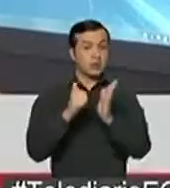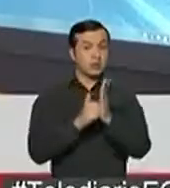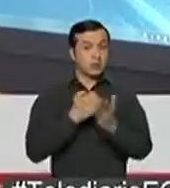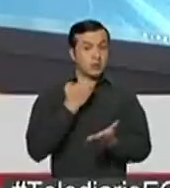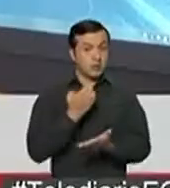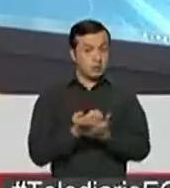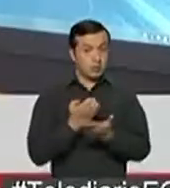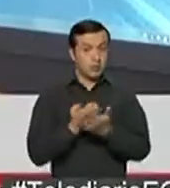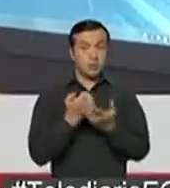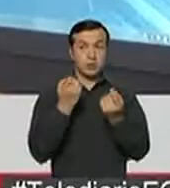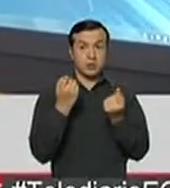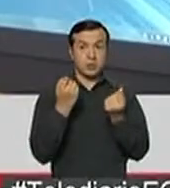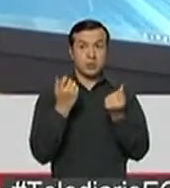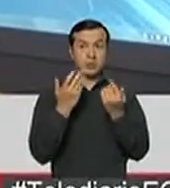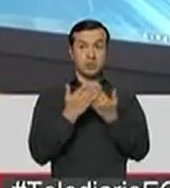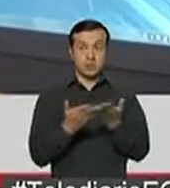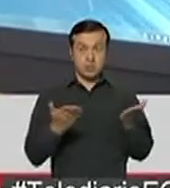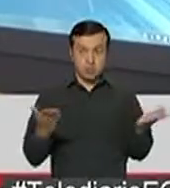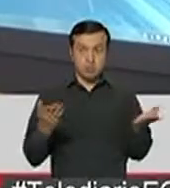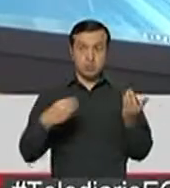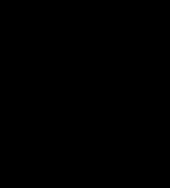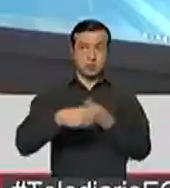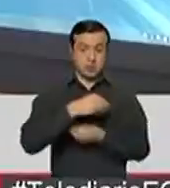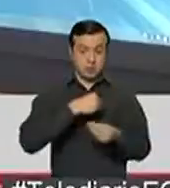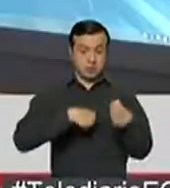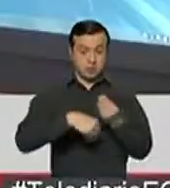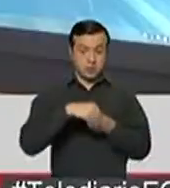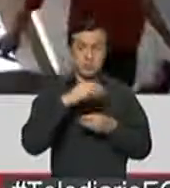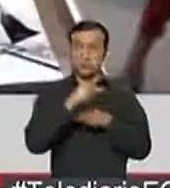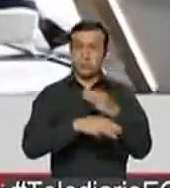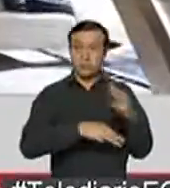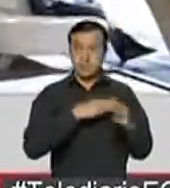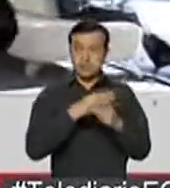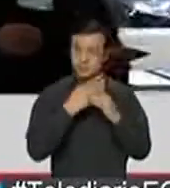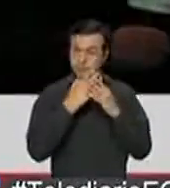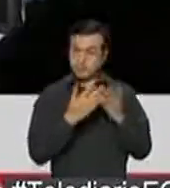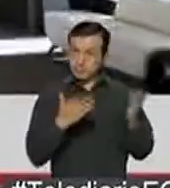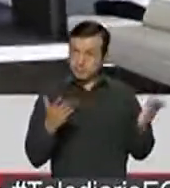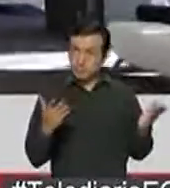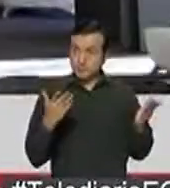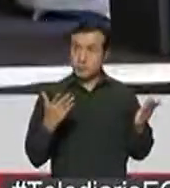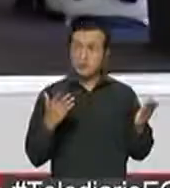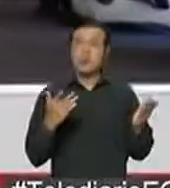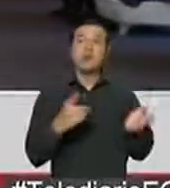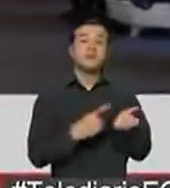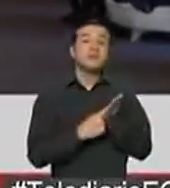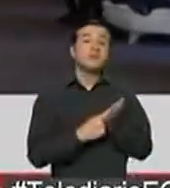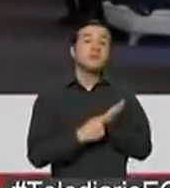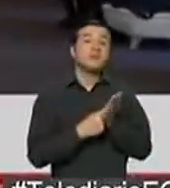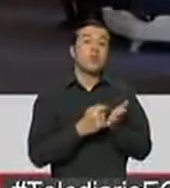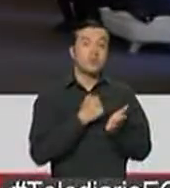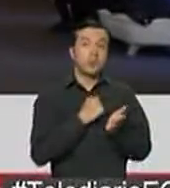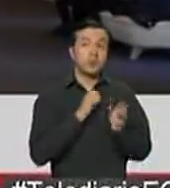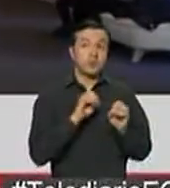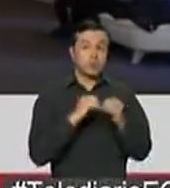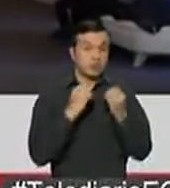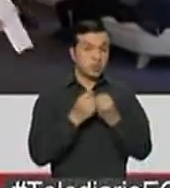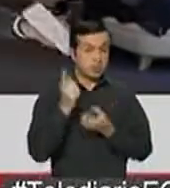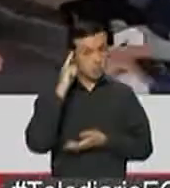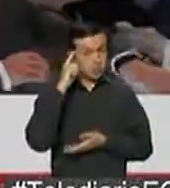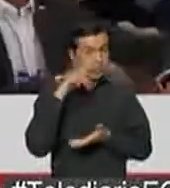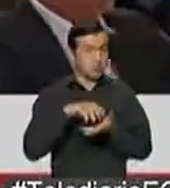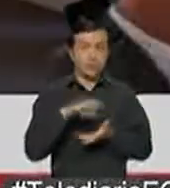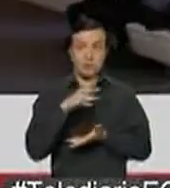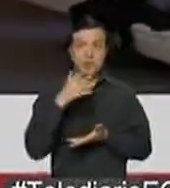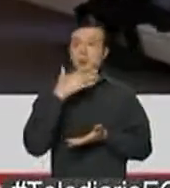económicas, financieras y de inversión del mundo. Y es que la misión de este foro, según la propia organización no gubernamental,